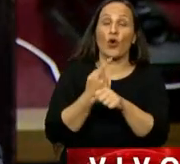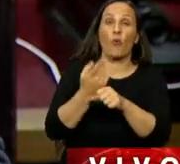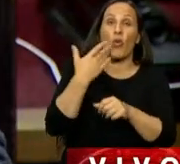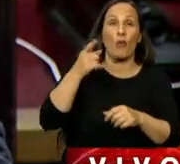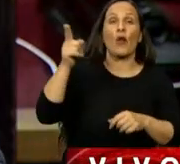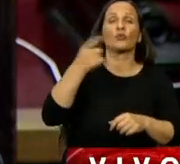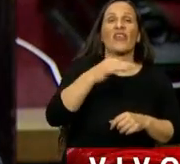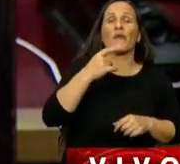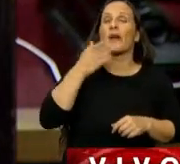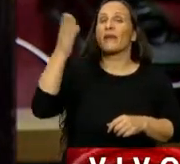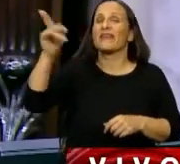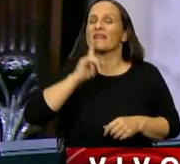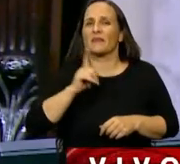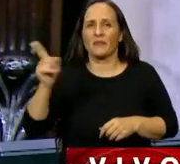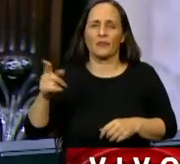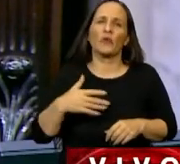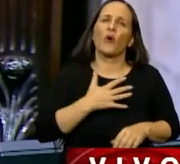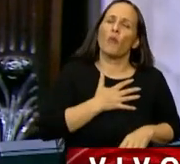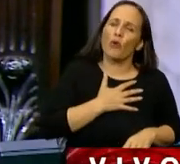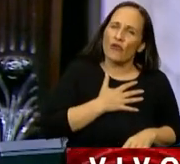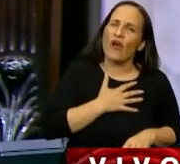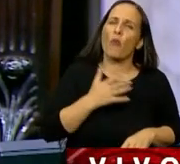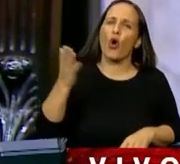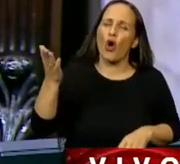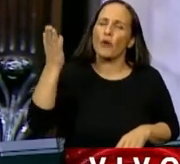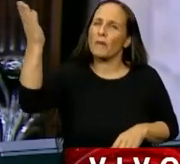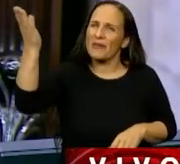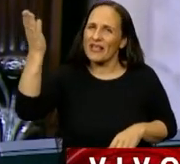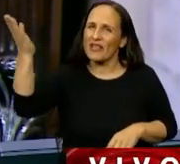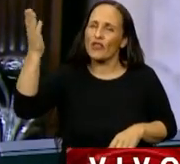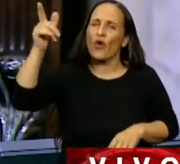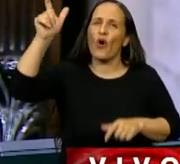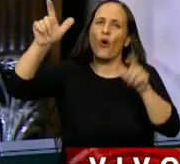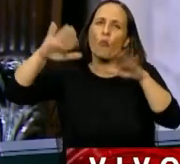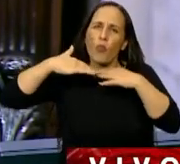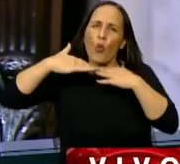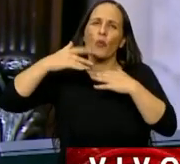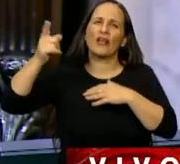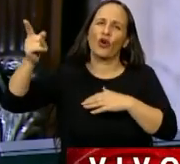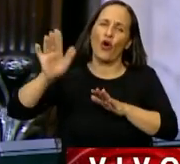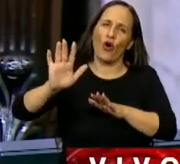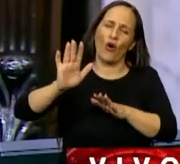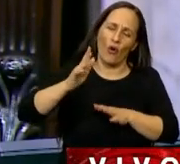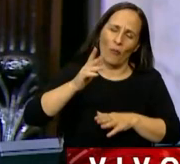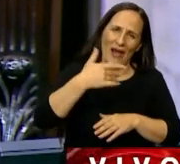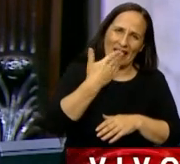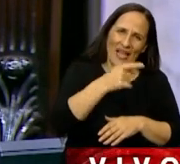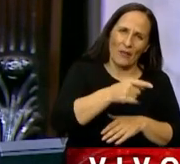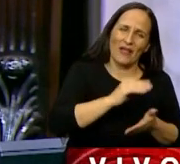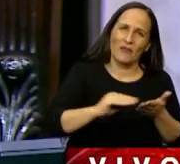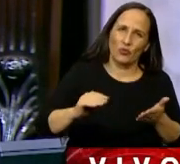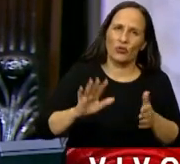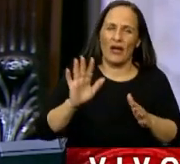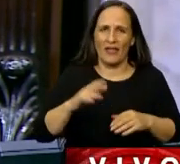Usted tiene que pedir perdón. Sin terminar de hablar al diputado, por favor, le pido al público. Señora Presidente. No